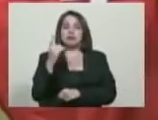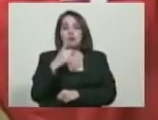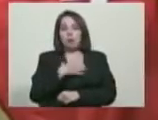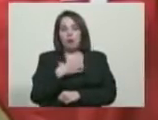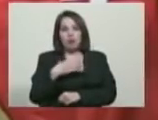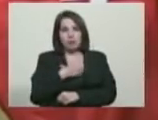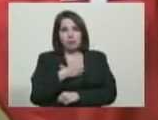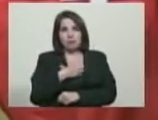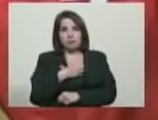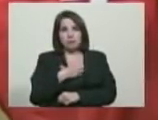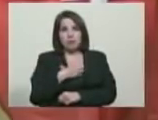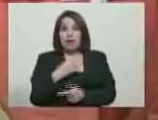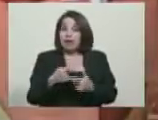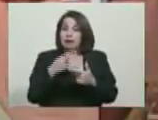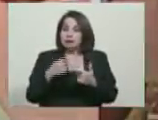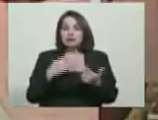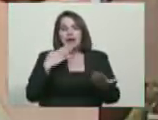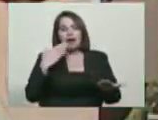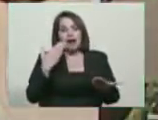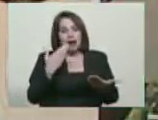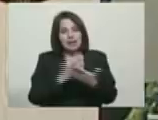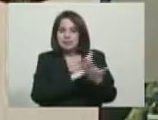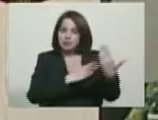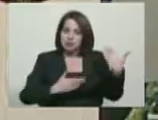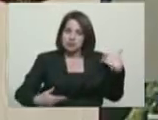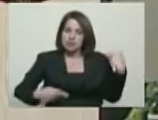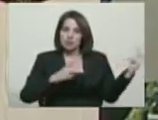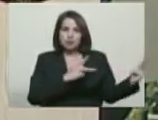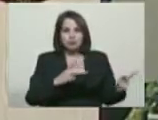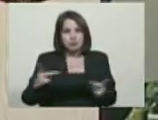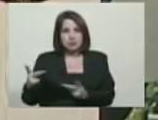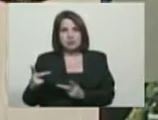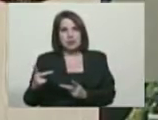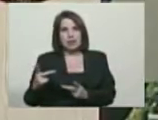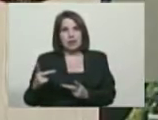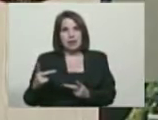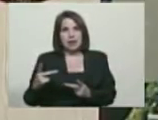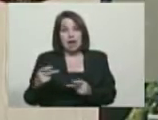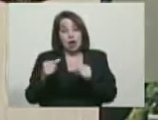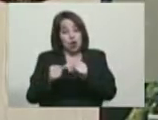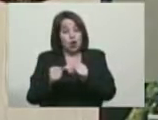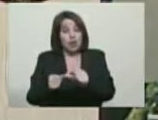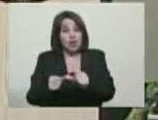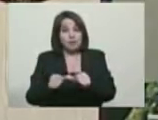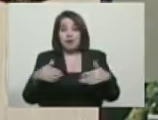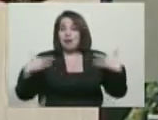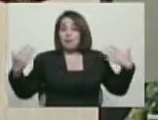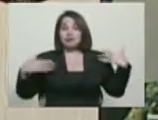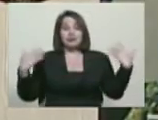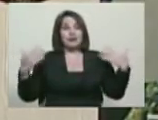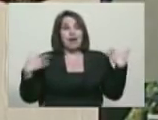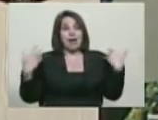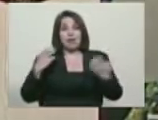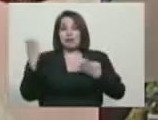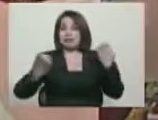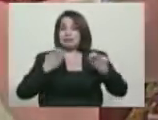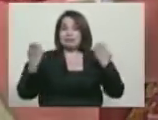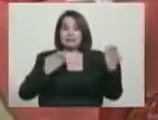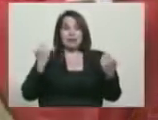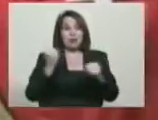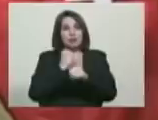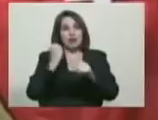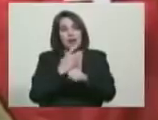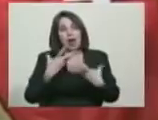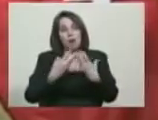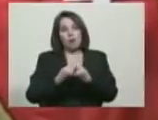presidente, muchas gracias por su visita. Nos quedamos emocionados y motivados para seguir trabajando por la unión de Turquía